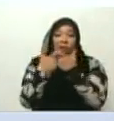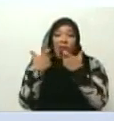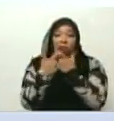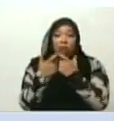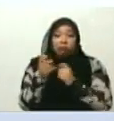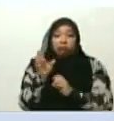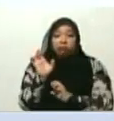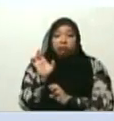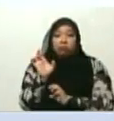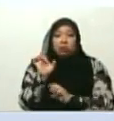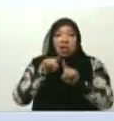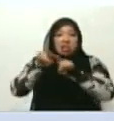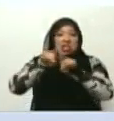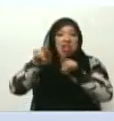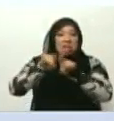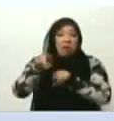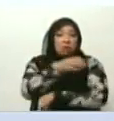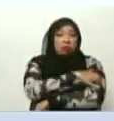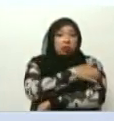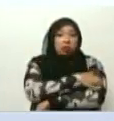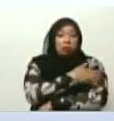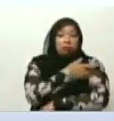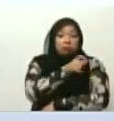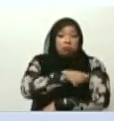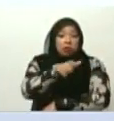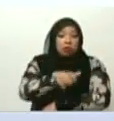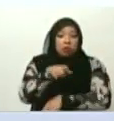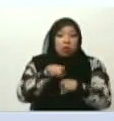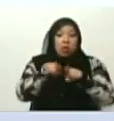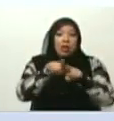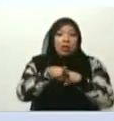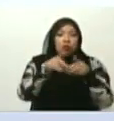¿Y sabes qué es lo que los ha dividido a ellos? El dinero.